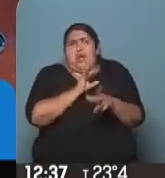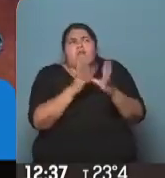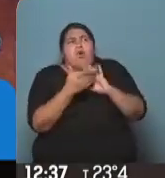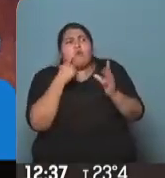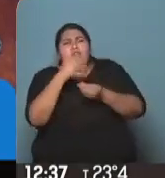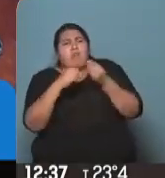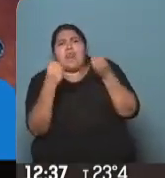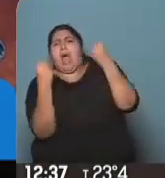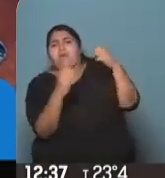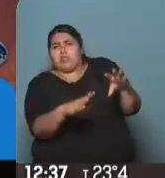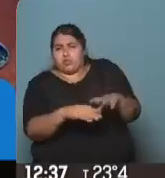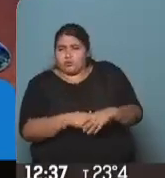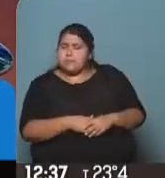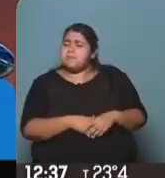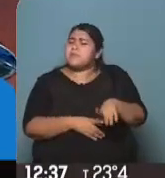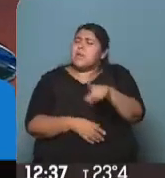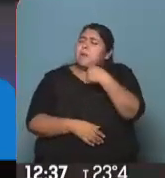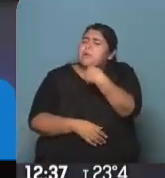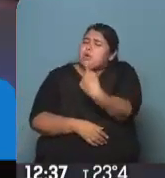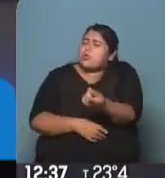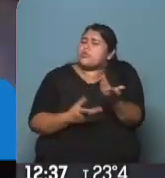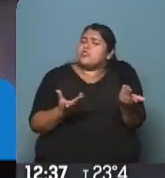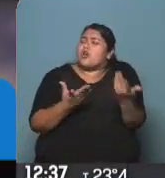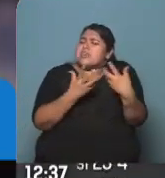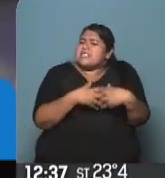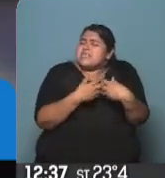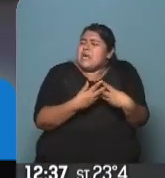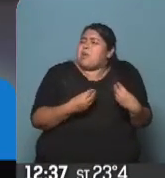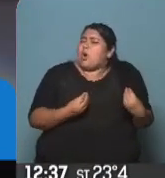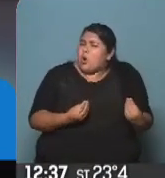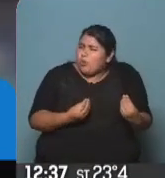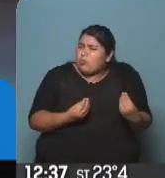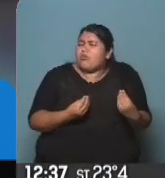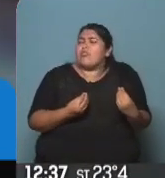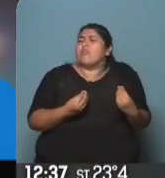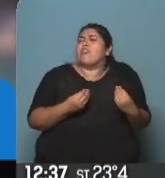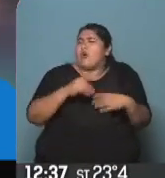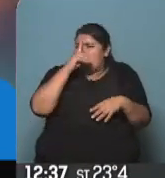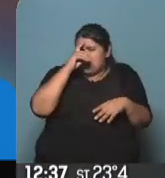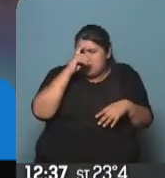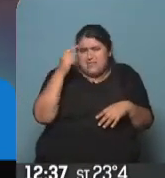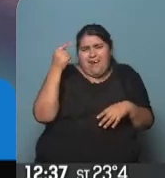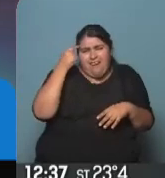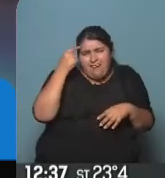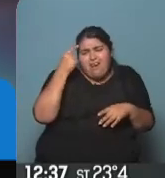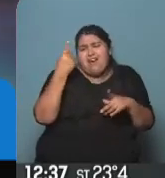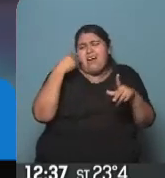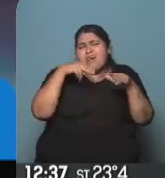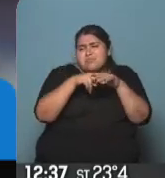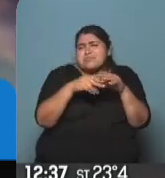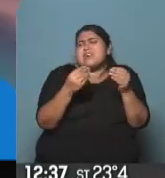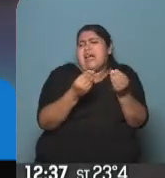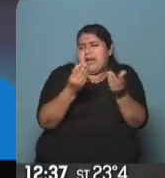¿qué falla en el sistema, perdón, Juan, qué es lo que falla en el sistema de los manicomios o de los psiquiátricos, donde una persona, como decís vos, que puede